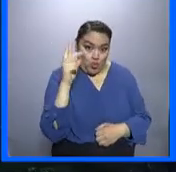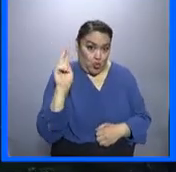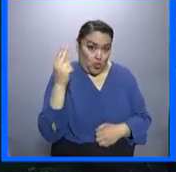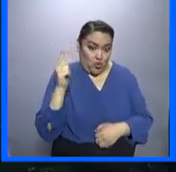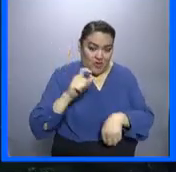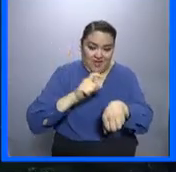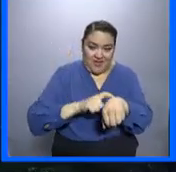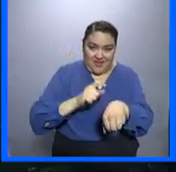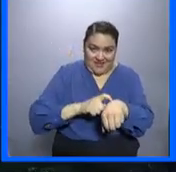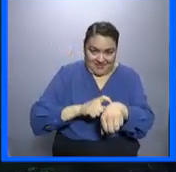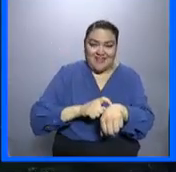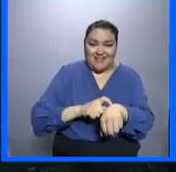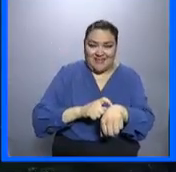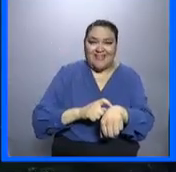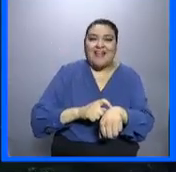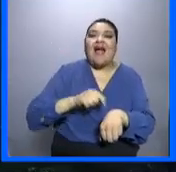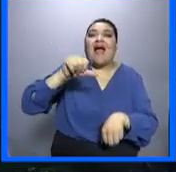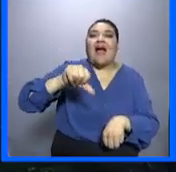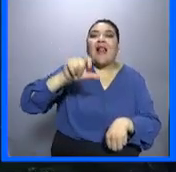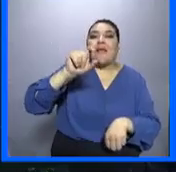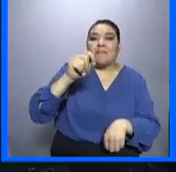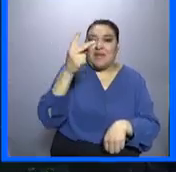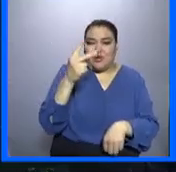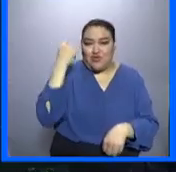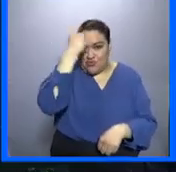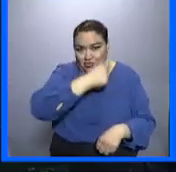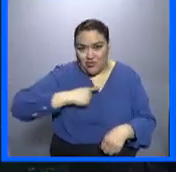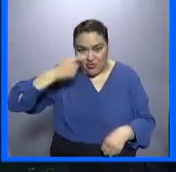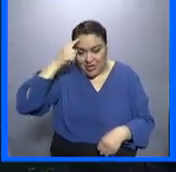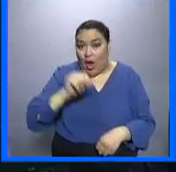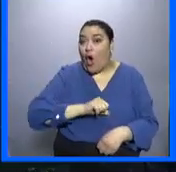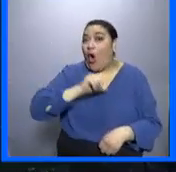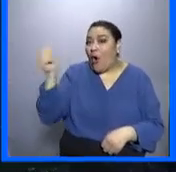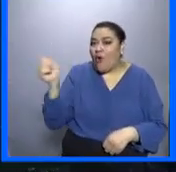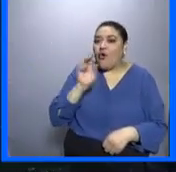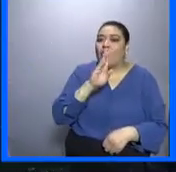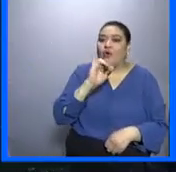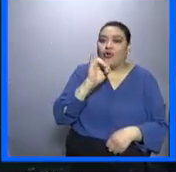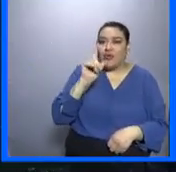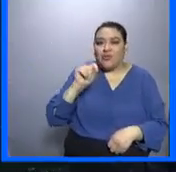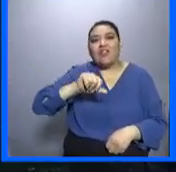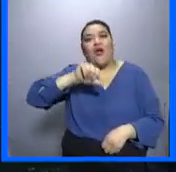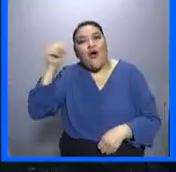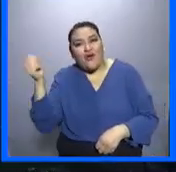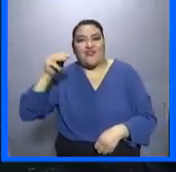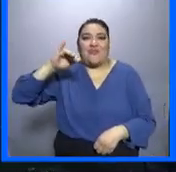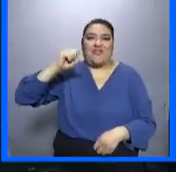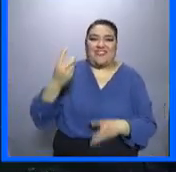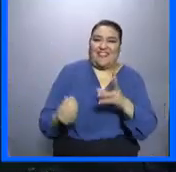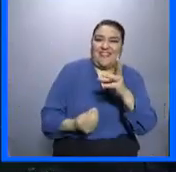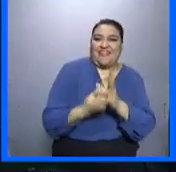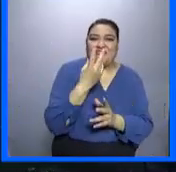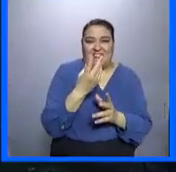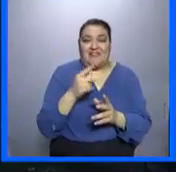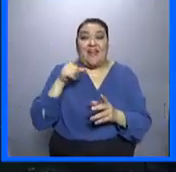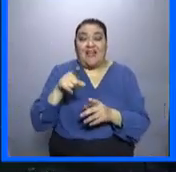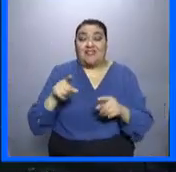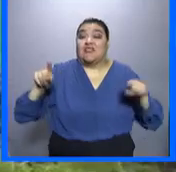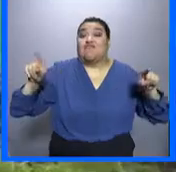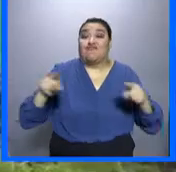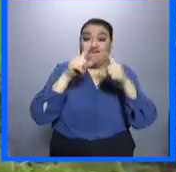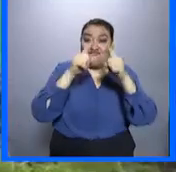las 22 horas estrenamos Obom, otro beat, otro mitote, una producción que festeja a la